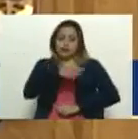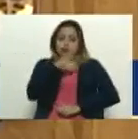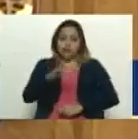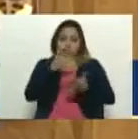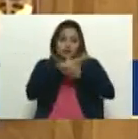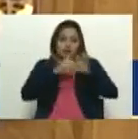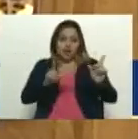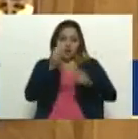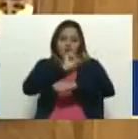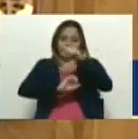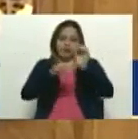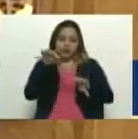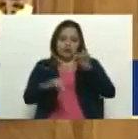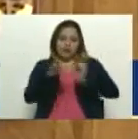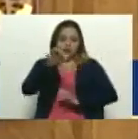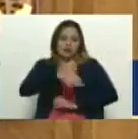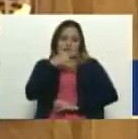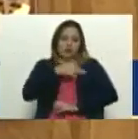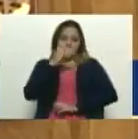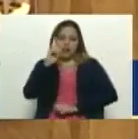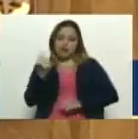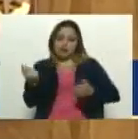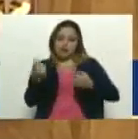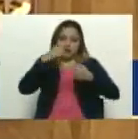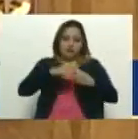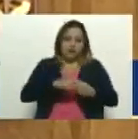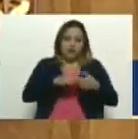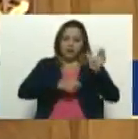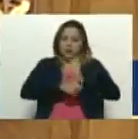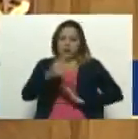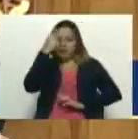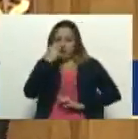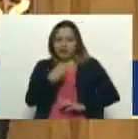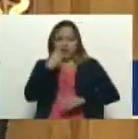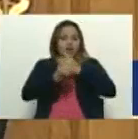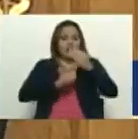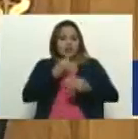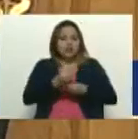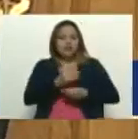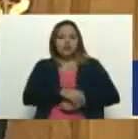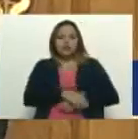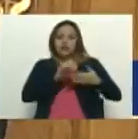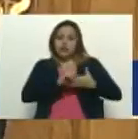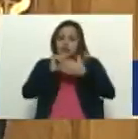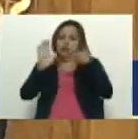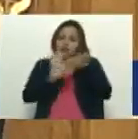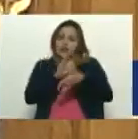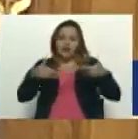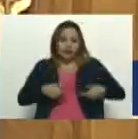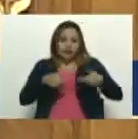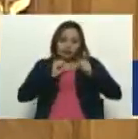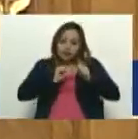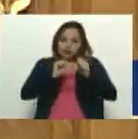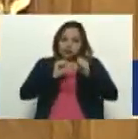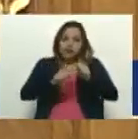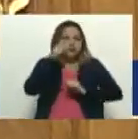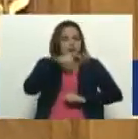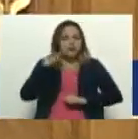defensa de la justicia social y la inclusión de los más pobres lo convirtió en un bastión de la lucha y resistencia para el